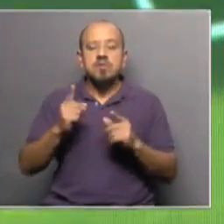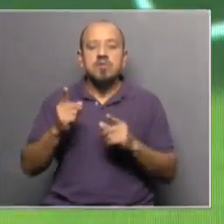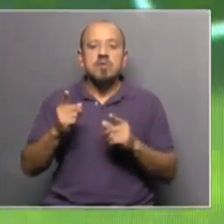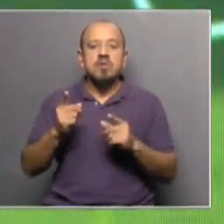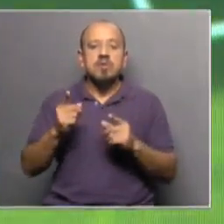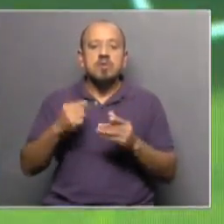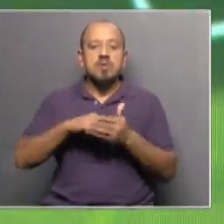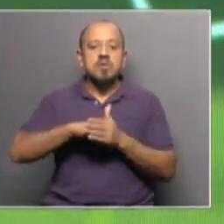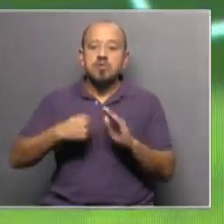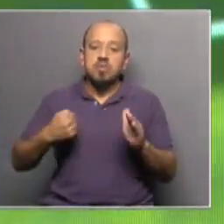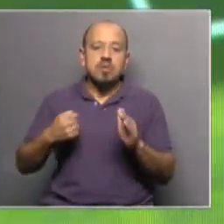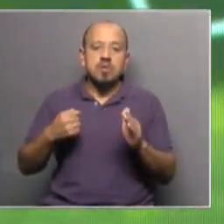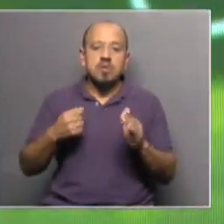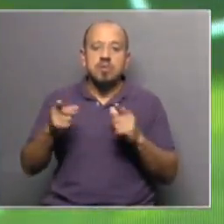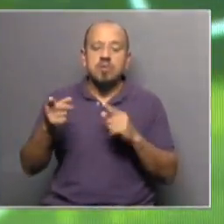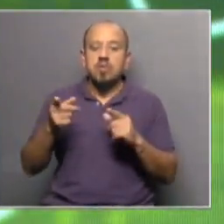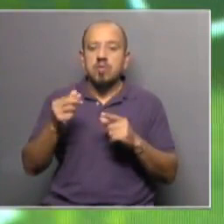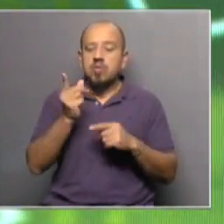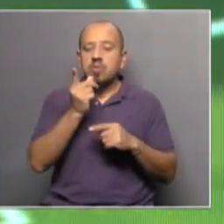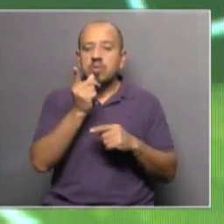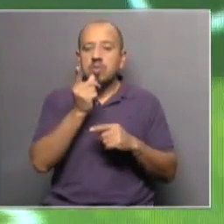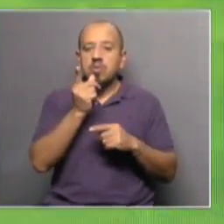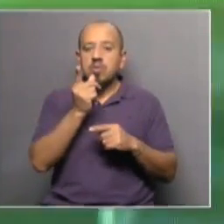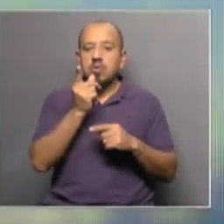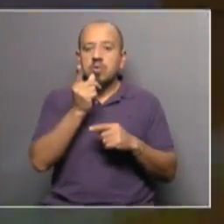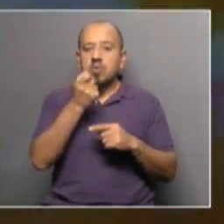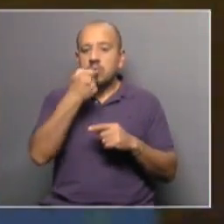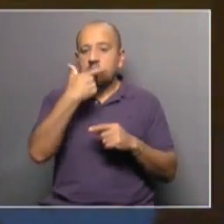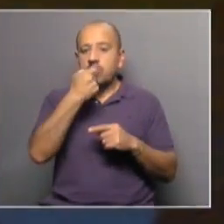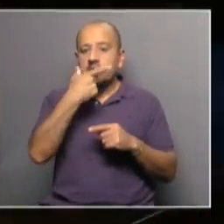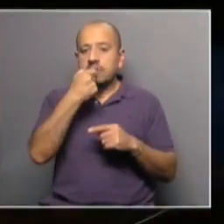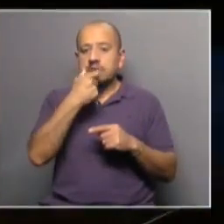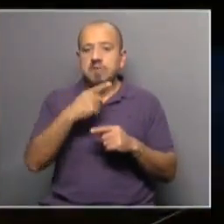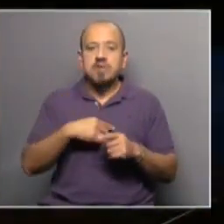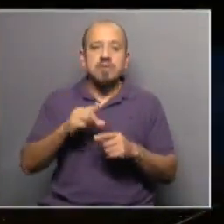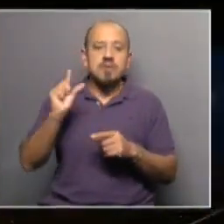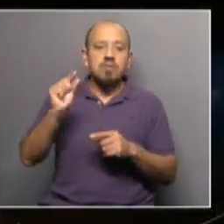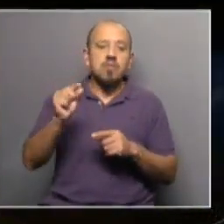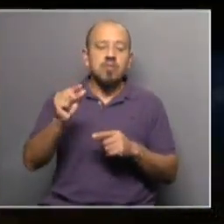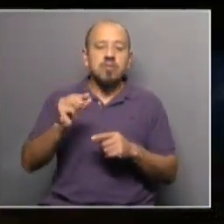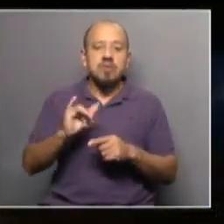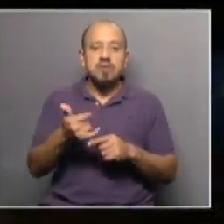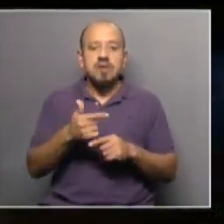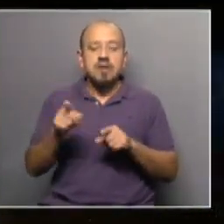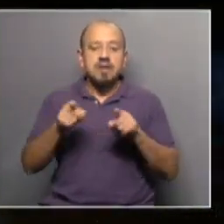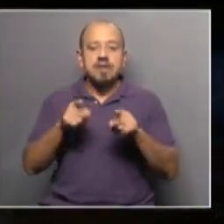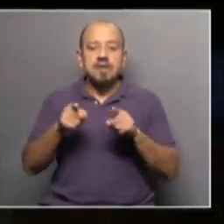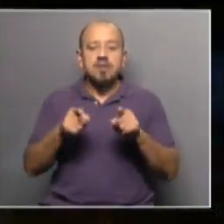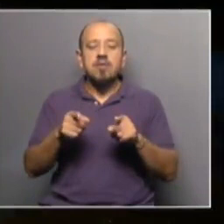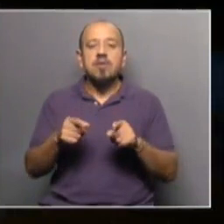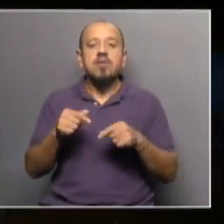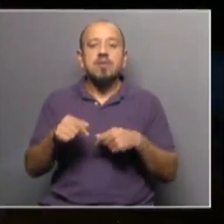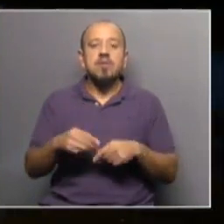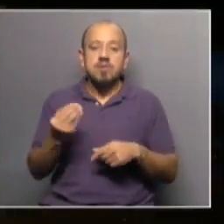suspendieron por parte de los árbitros, y bueno, y ella como recién se había recibido de técnica y ya era parte del cuerpo